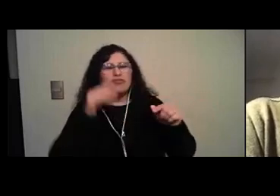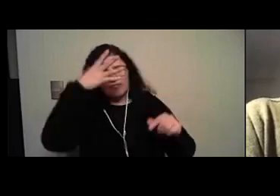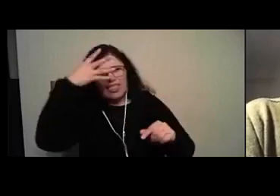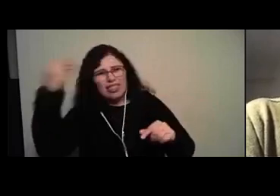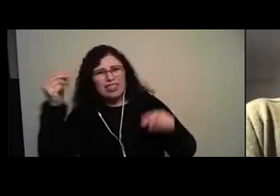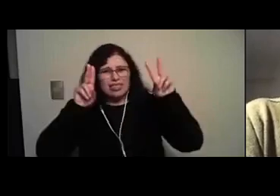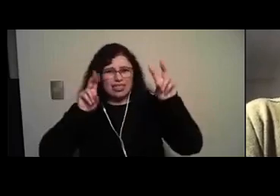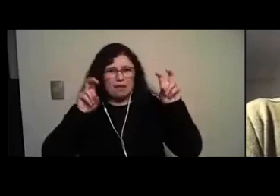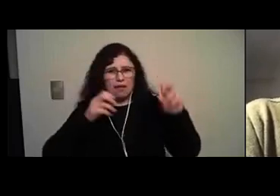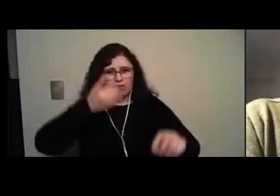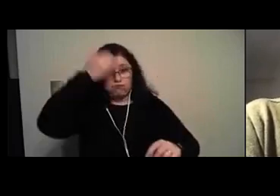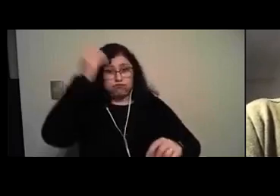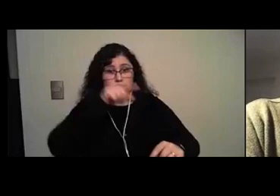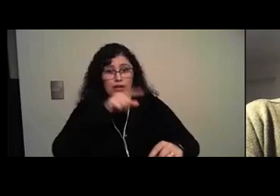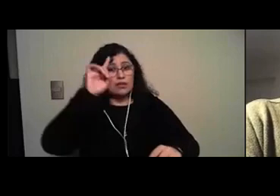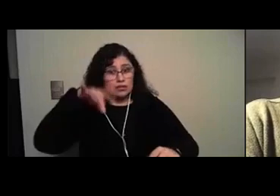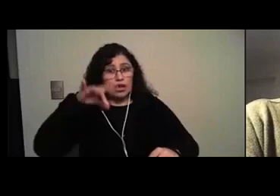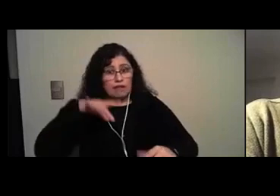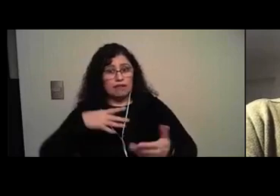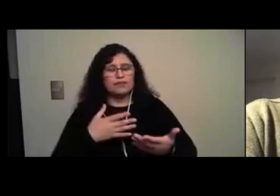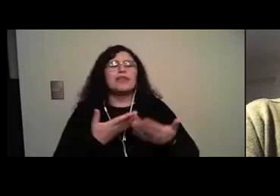Eso, no sé si hay preguntas al respecto.